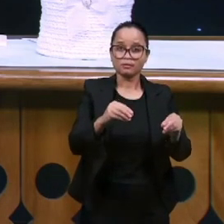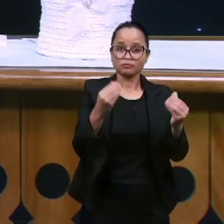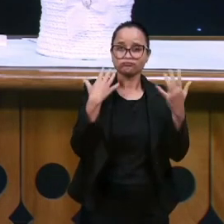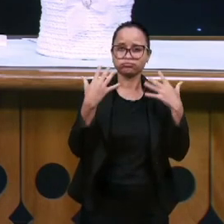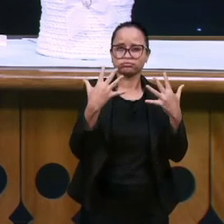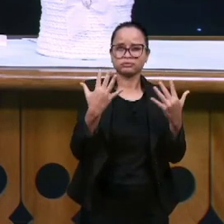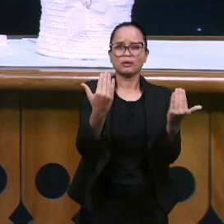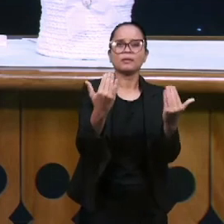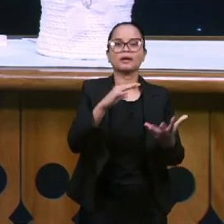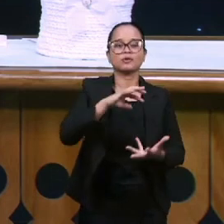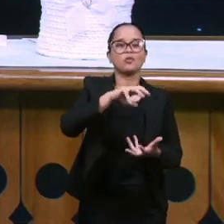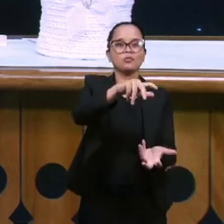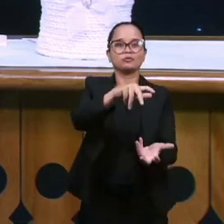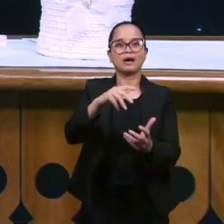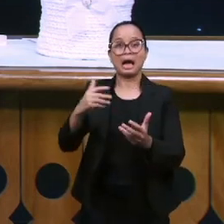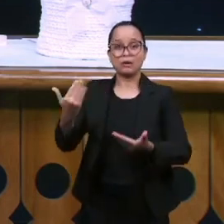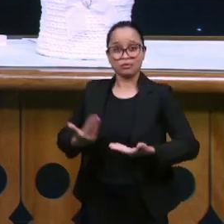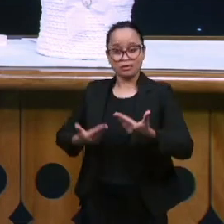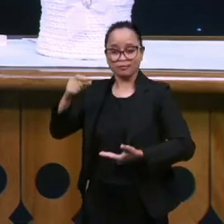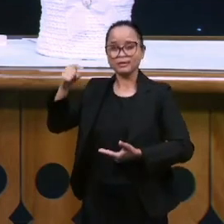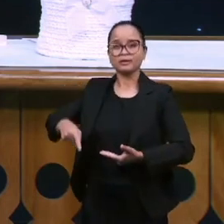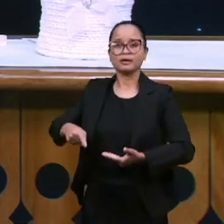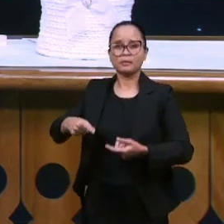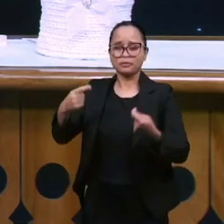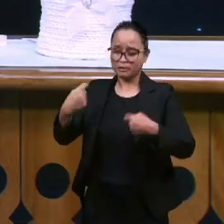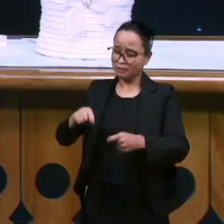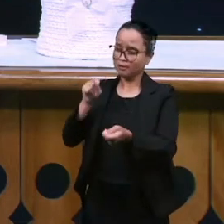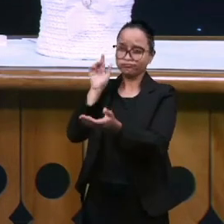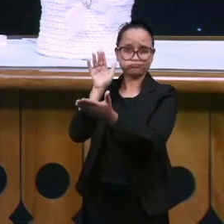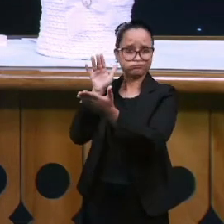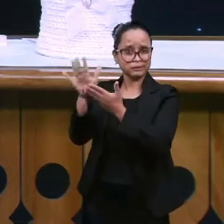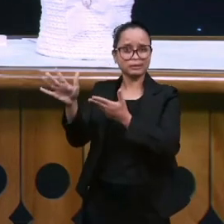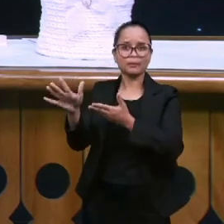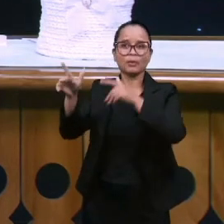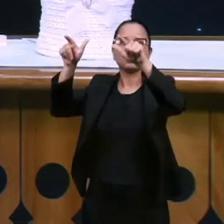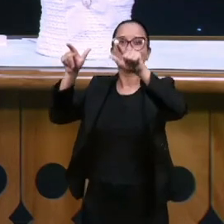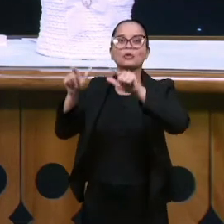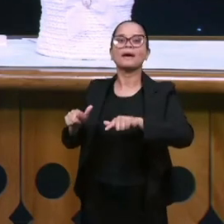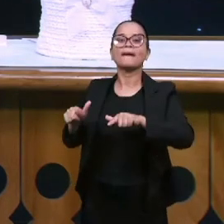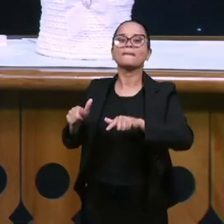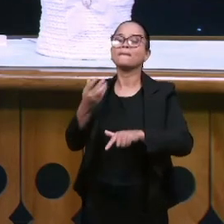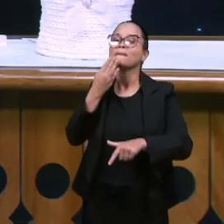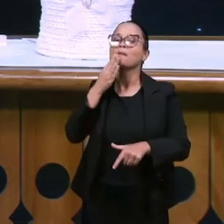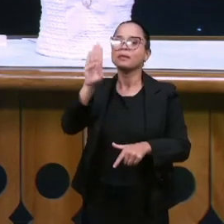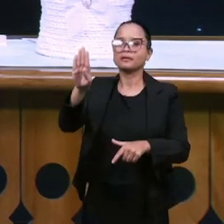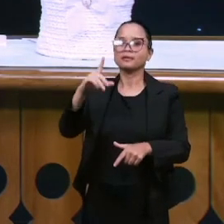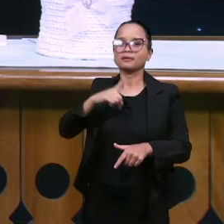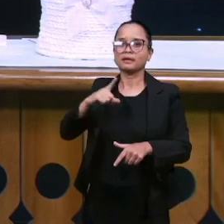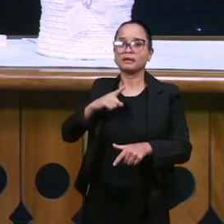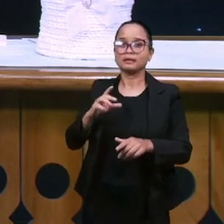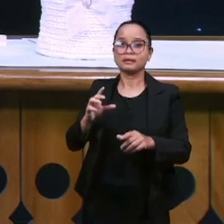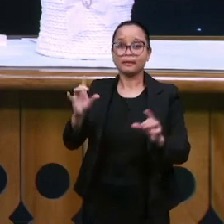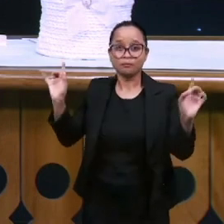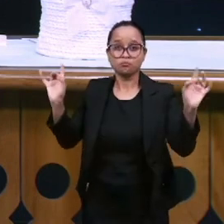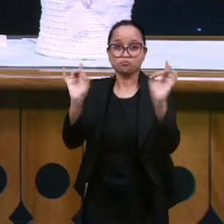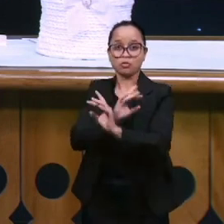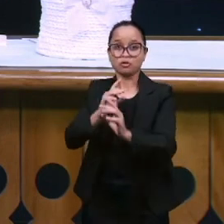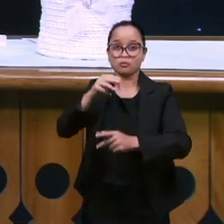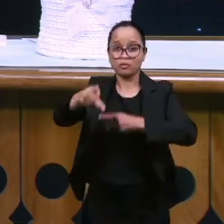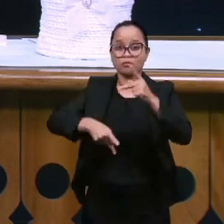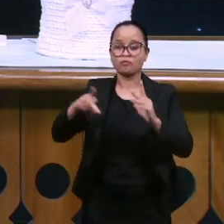salir, tiene que irse, tiene que ir a la tierra prometida, aquello que está preparado para el pueblo de